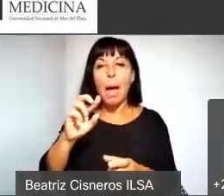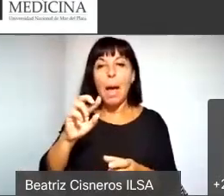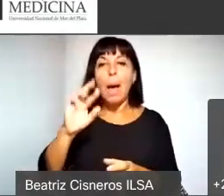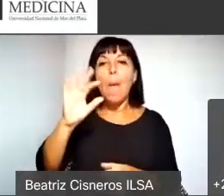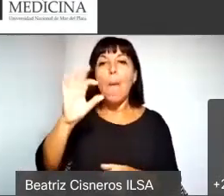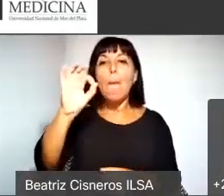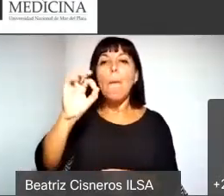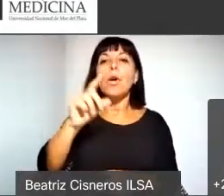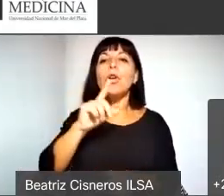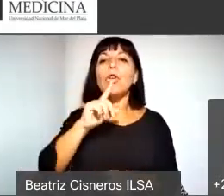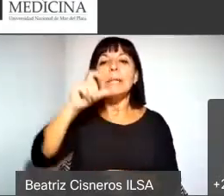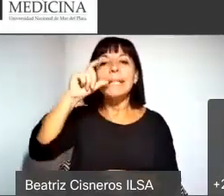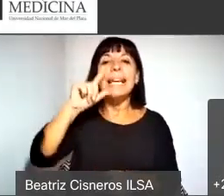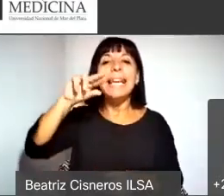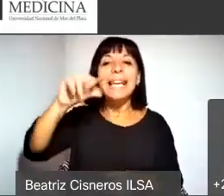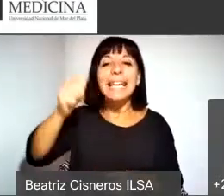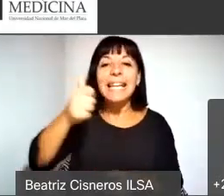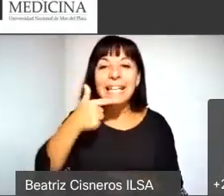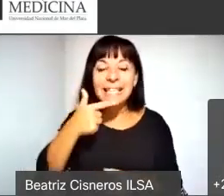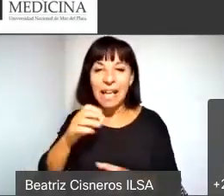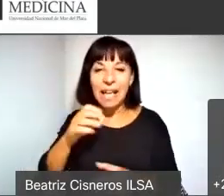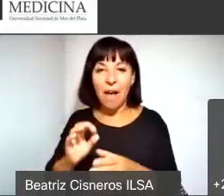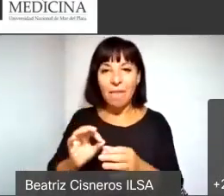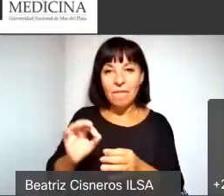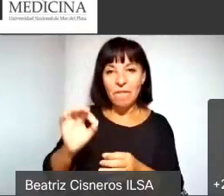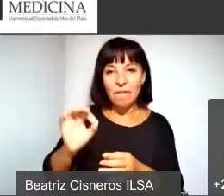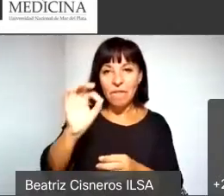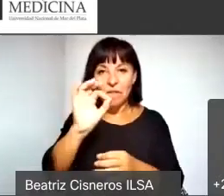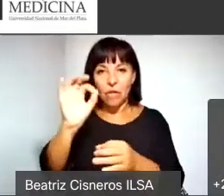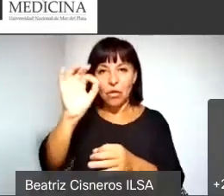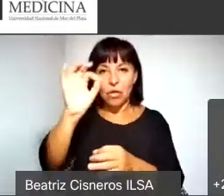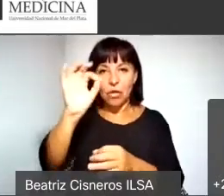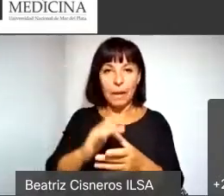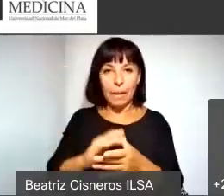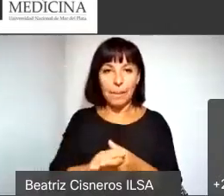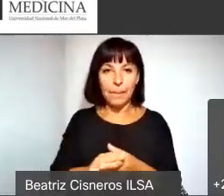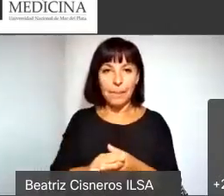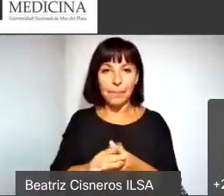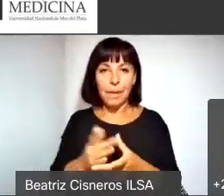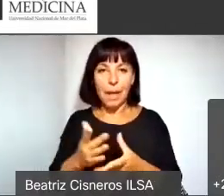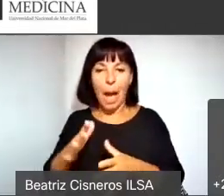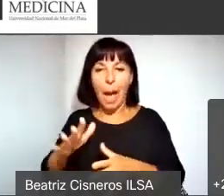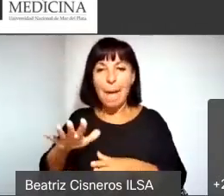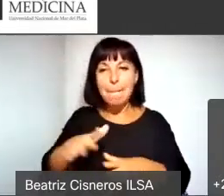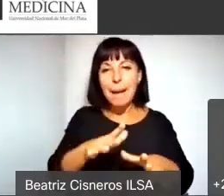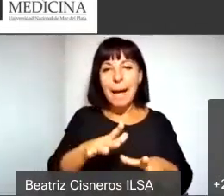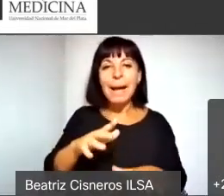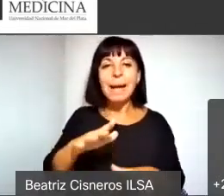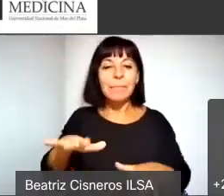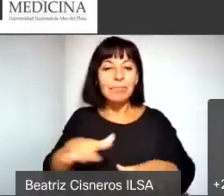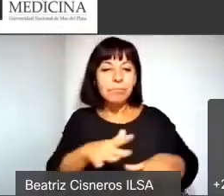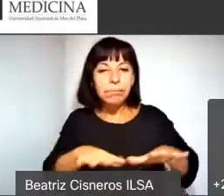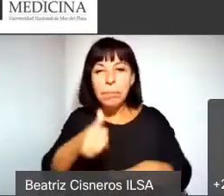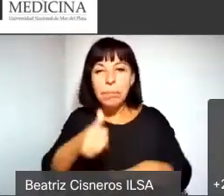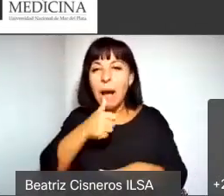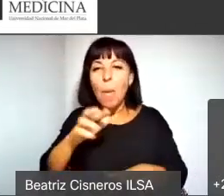están flotando a modo de iceberg, llamémosle, en un mar de lípidos, ¿sí?